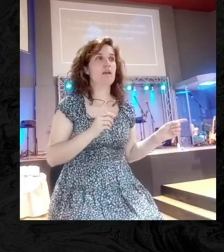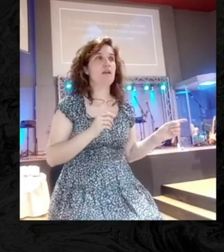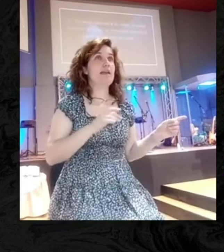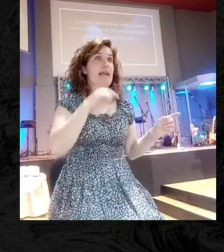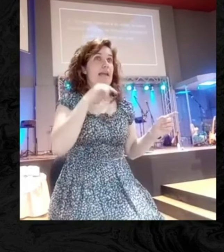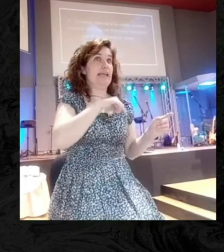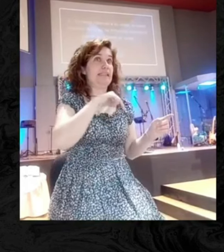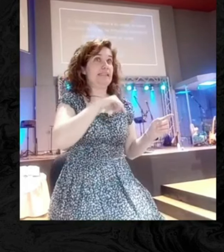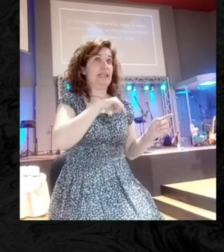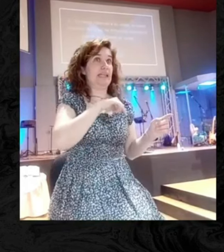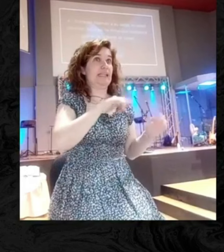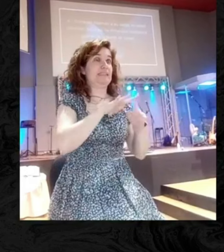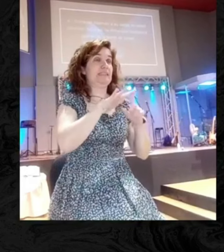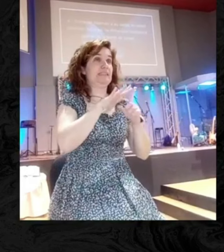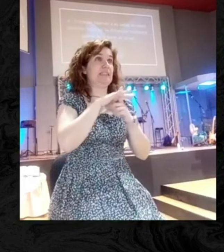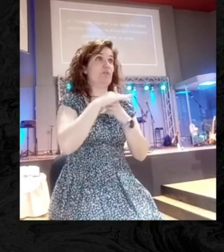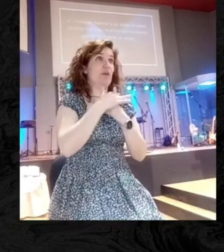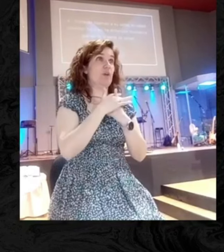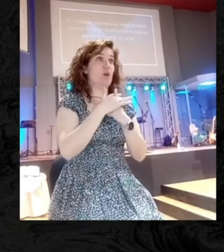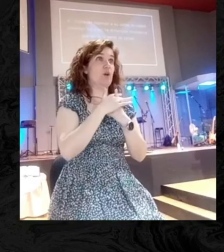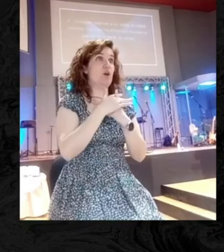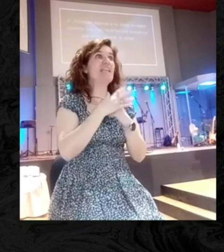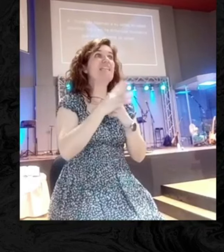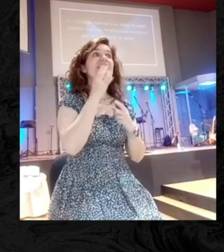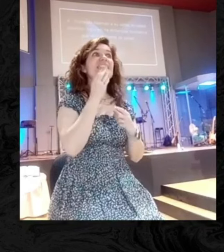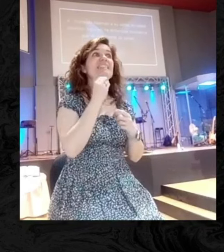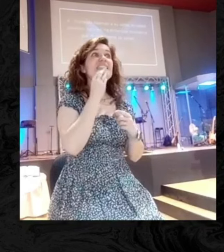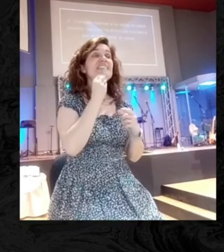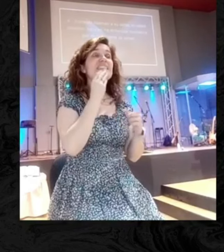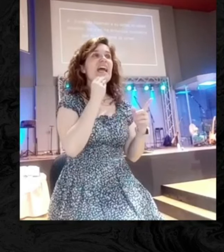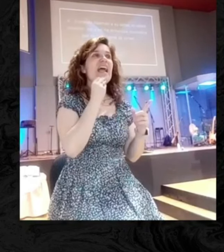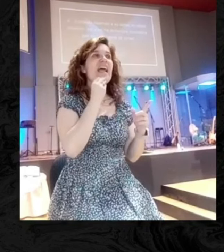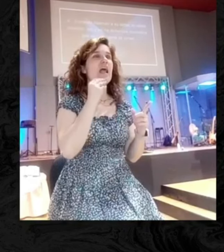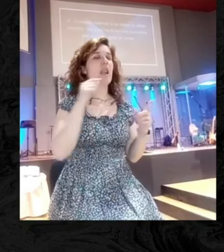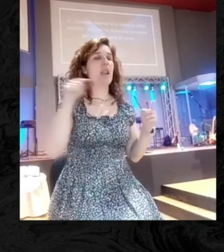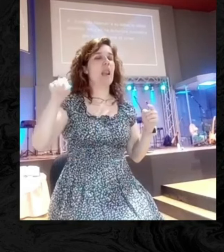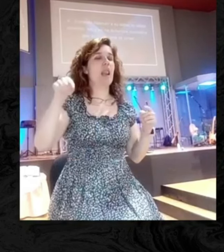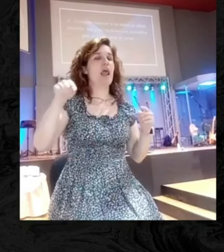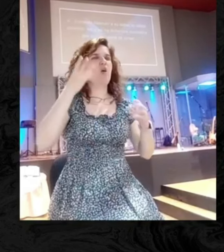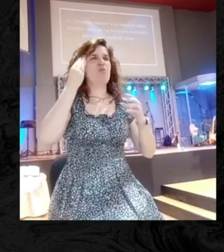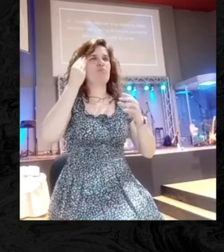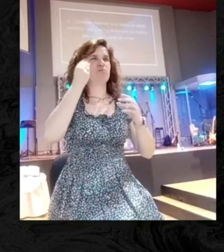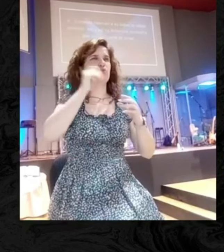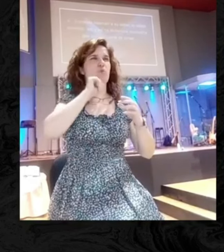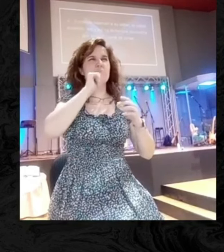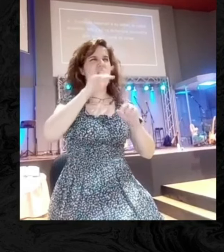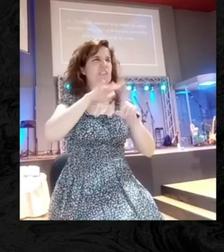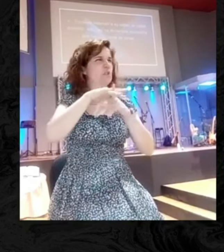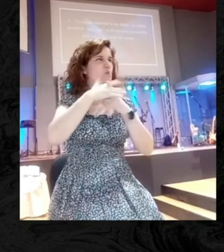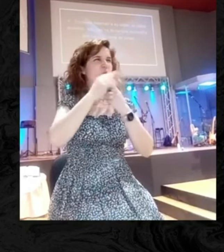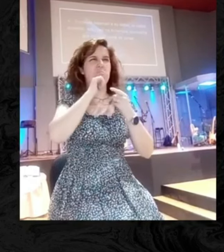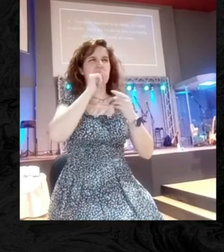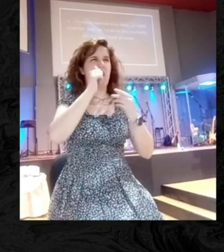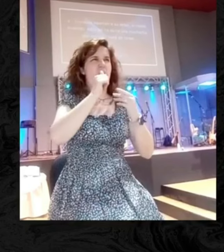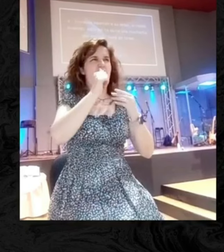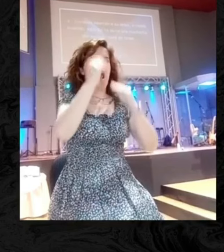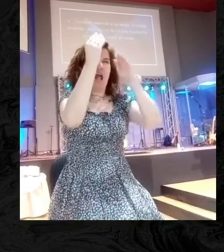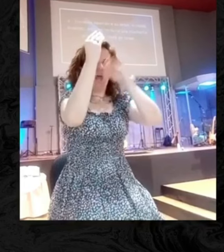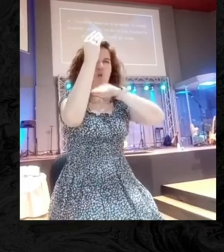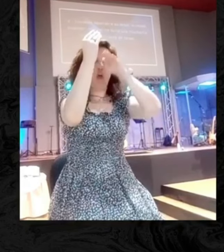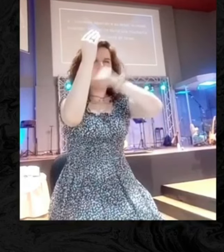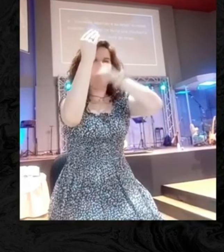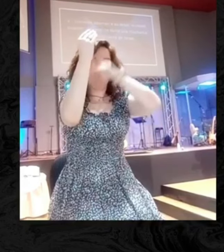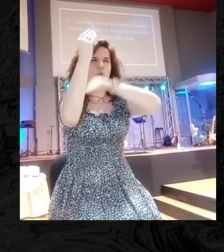momento que ocurre Esto está Israel Andaba mal pero ellos sabían lo que en otras ocasiones